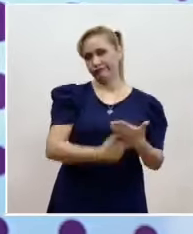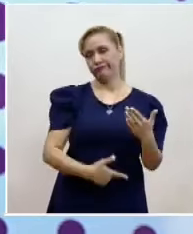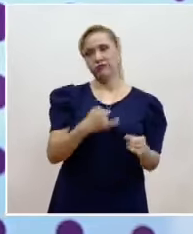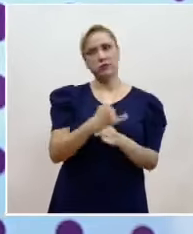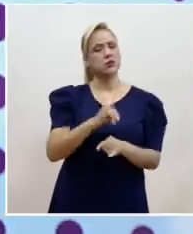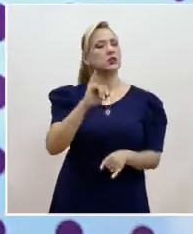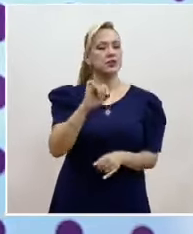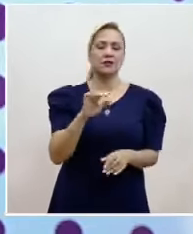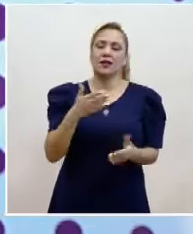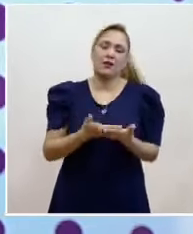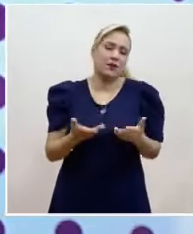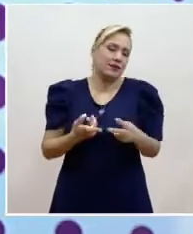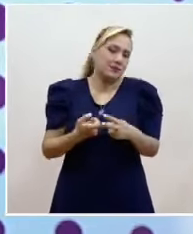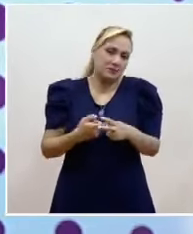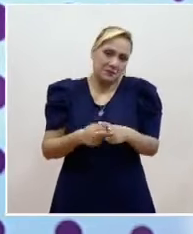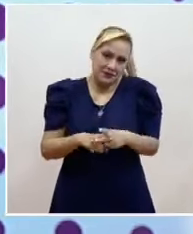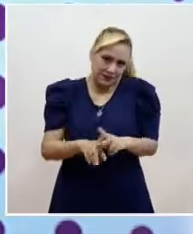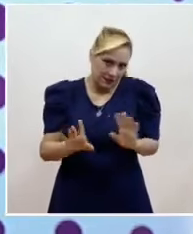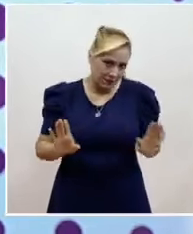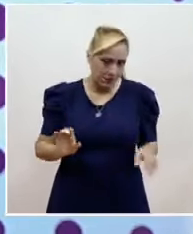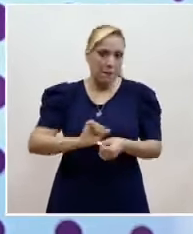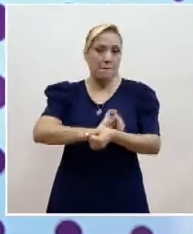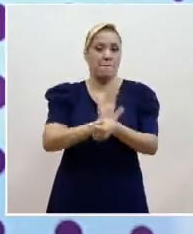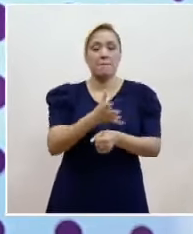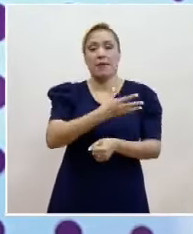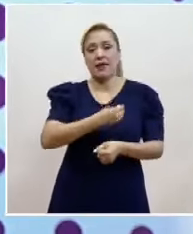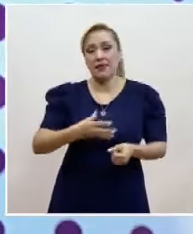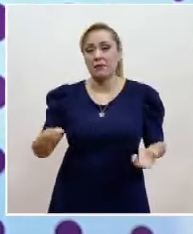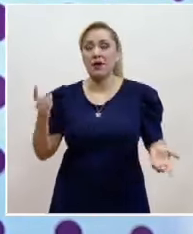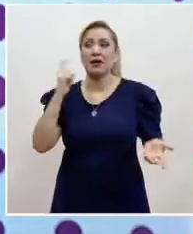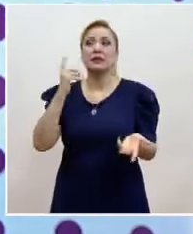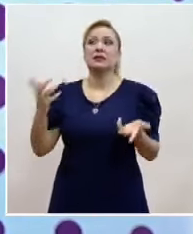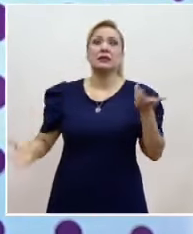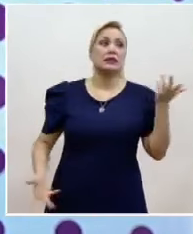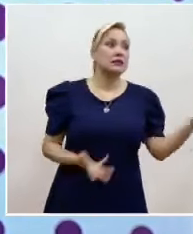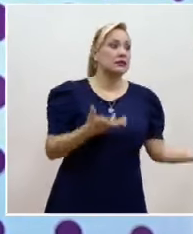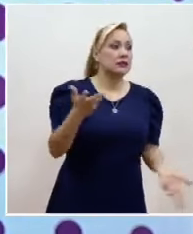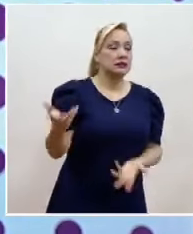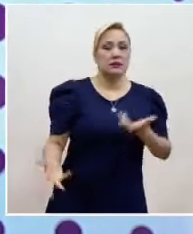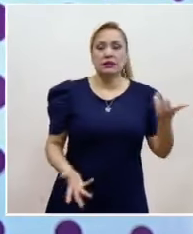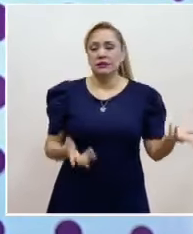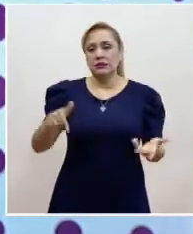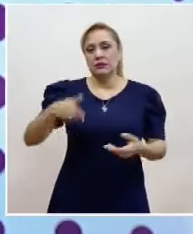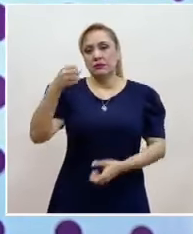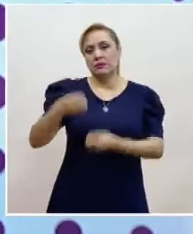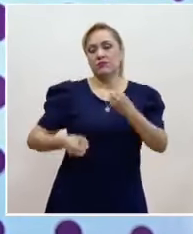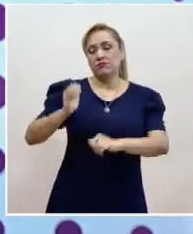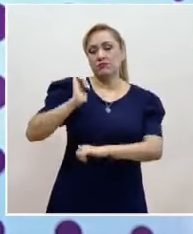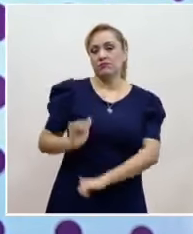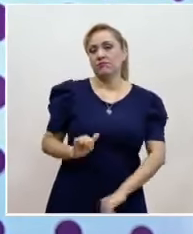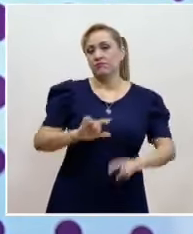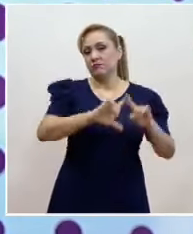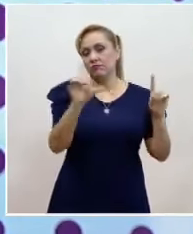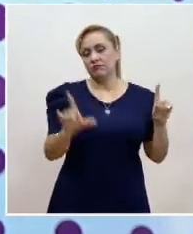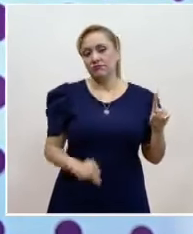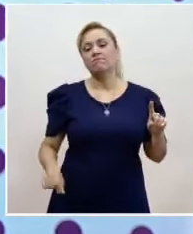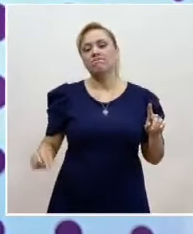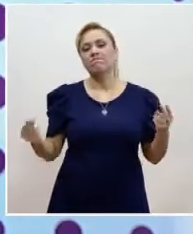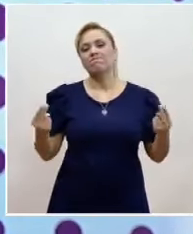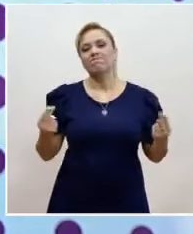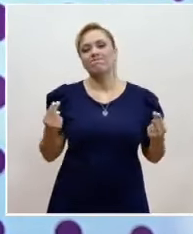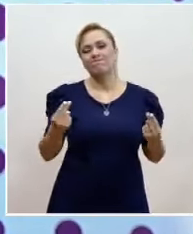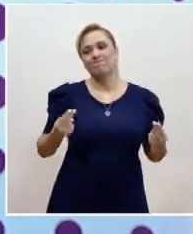inicial. Evidentemente, la pandemia obligó a que muchos órganos judiciales, particularmente el Poder Judicial de la Federación, hizo un énfasis